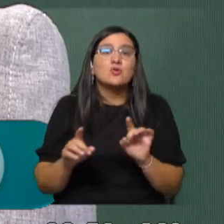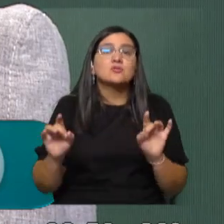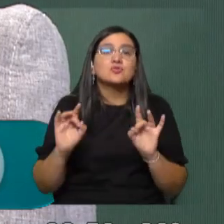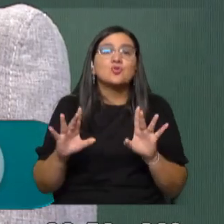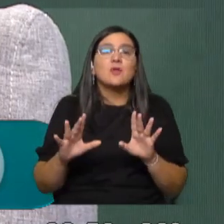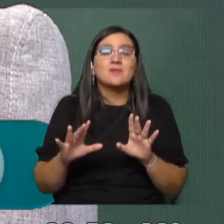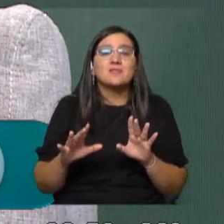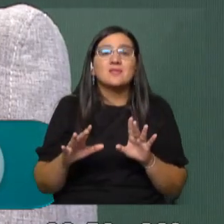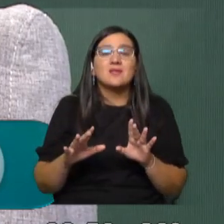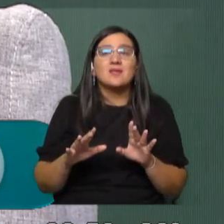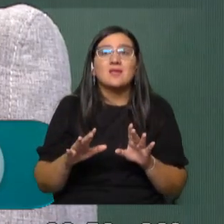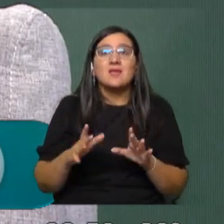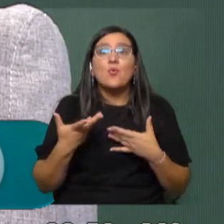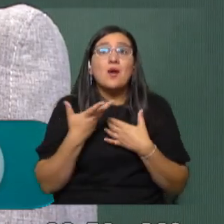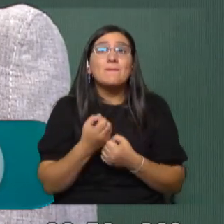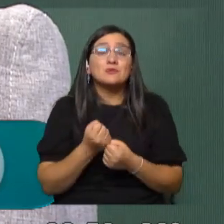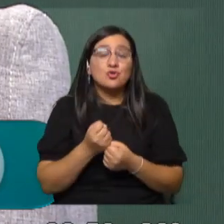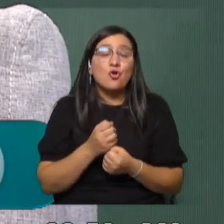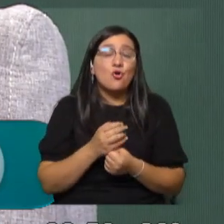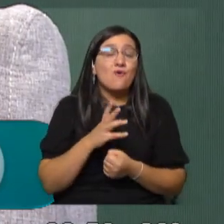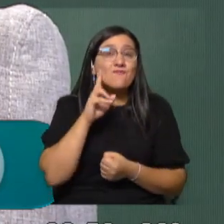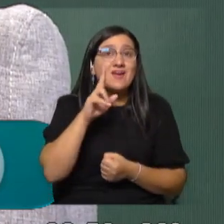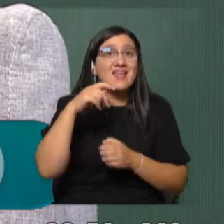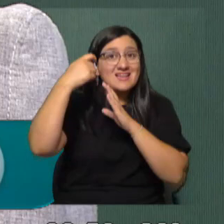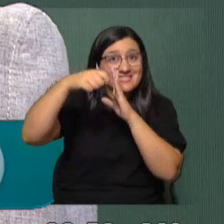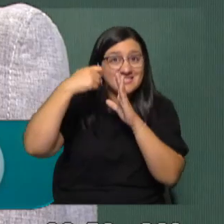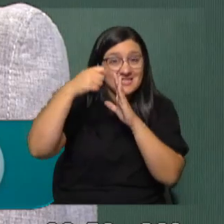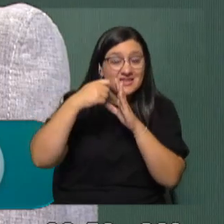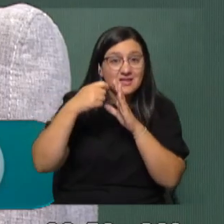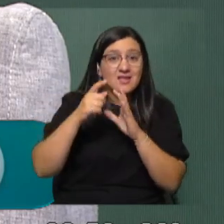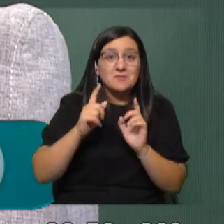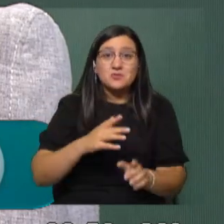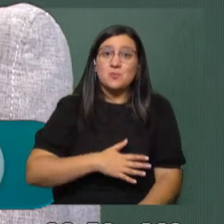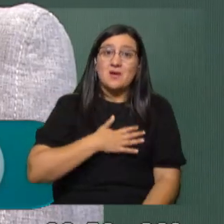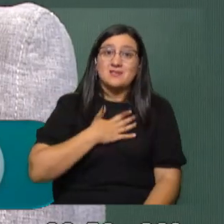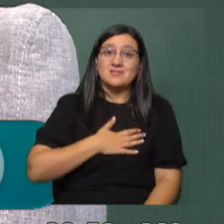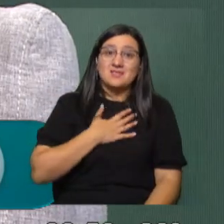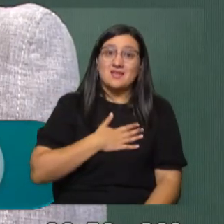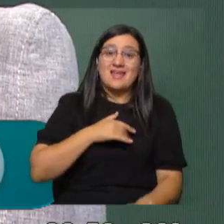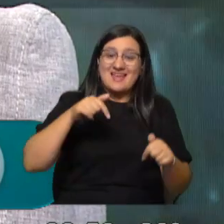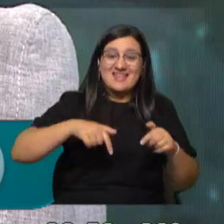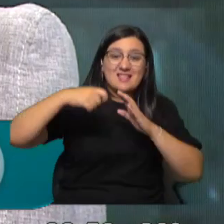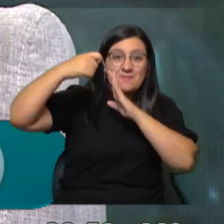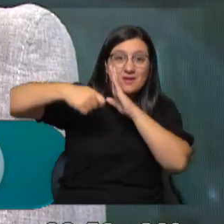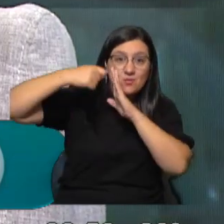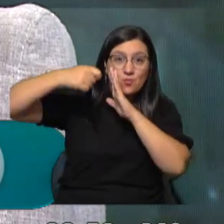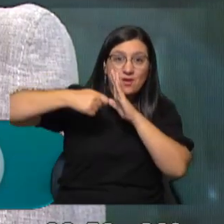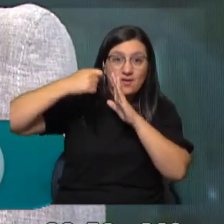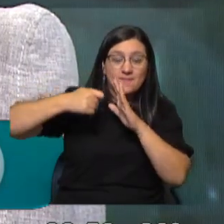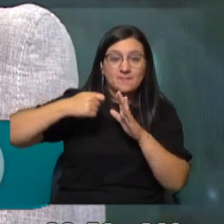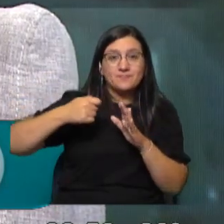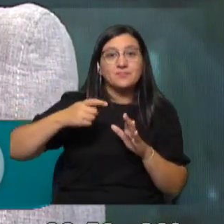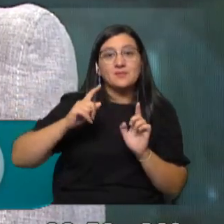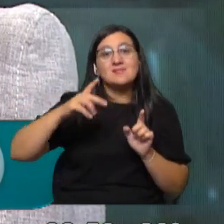una patriada ir a ver y apoyar el cine, sino que es un placer. En este caso, esta película, ten en